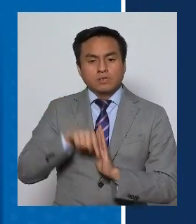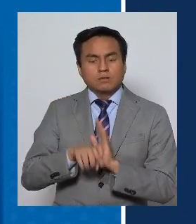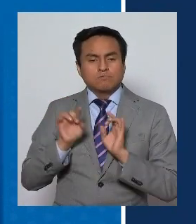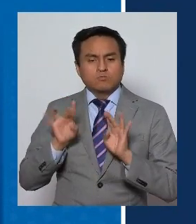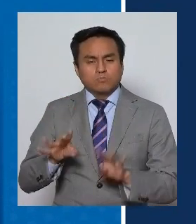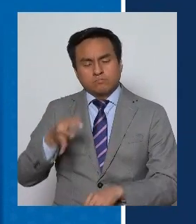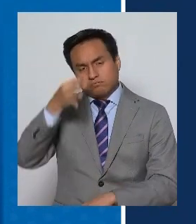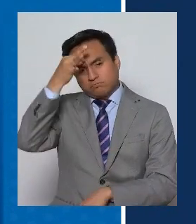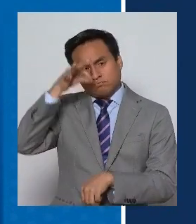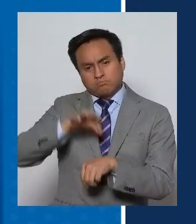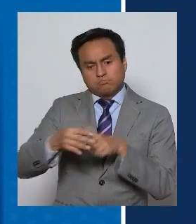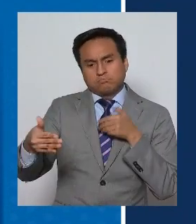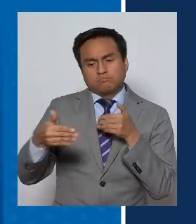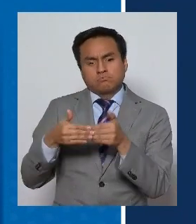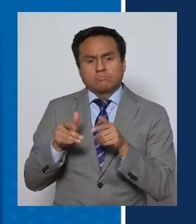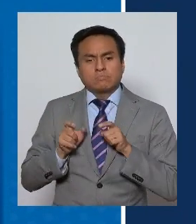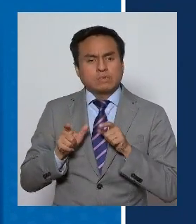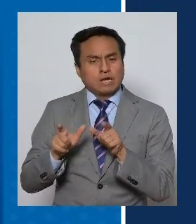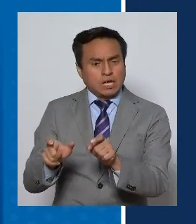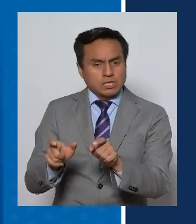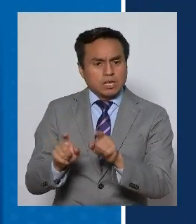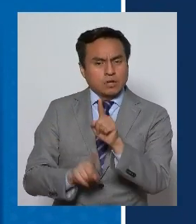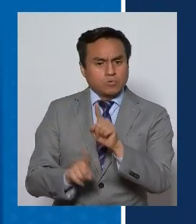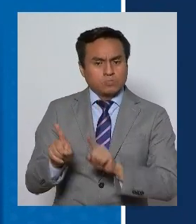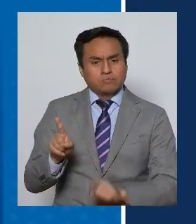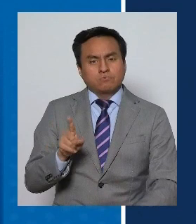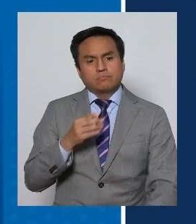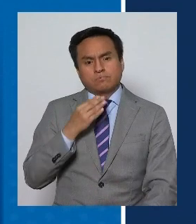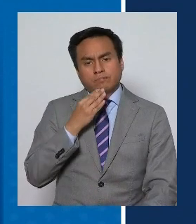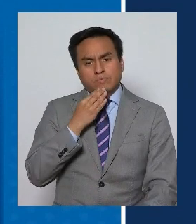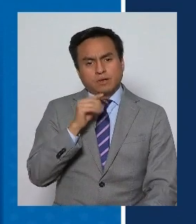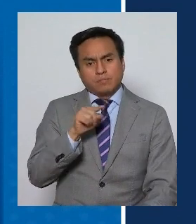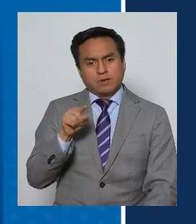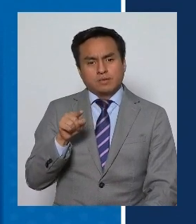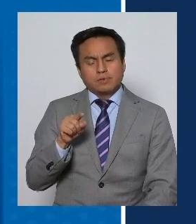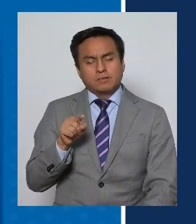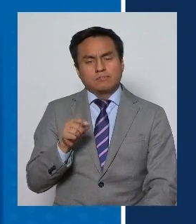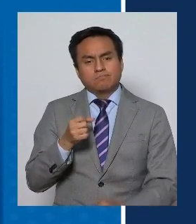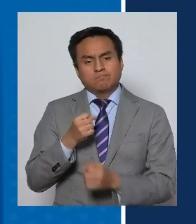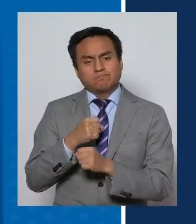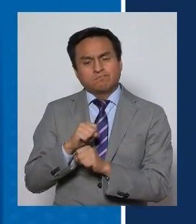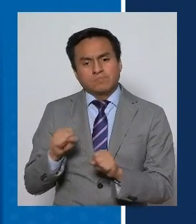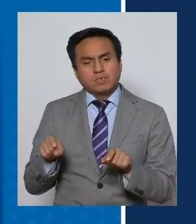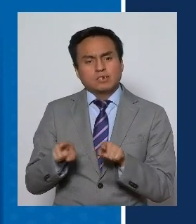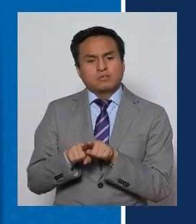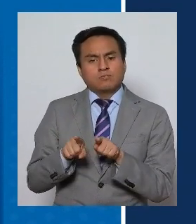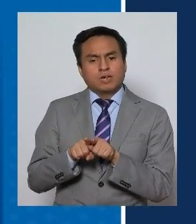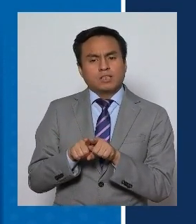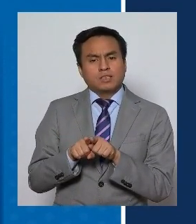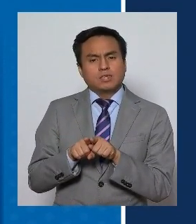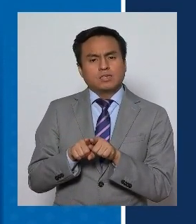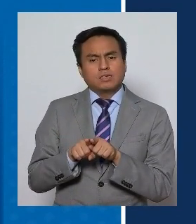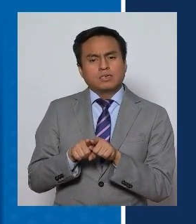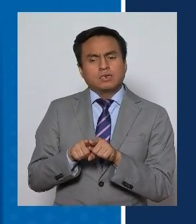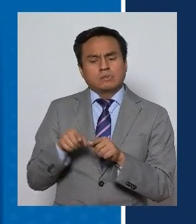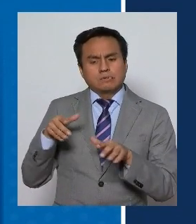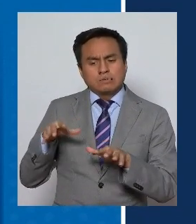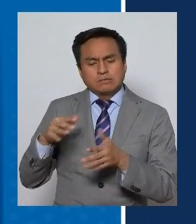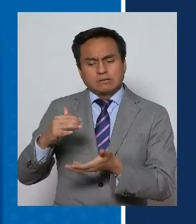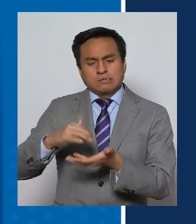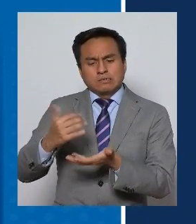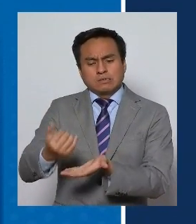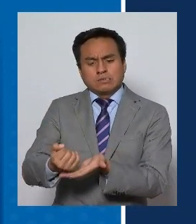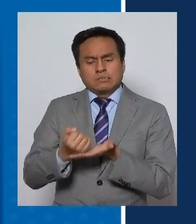crónicas, terminales, cánceres y algunos de ellos también con limitación del esfuerzo terapéutico, lo